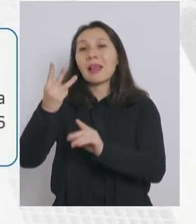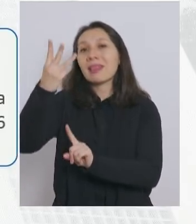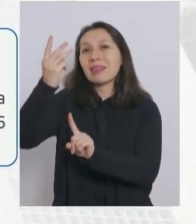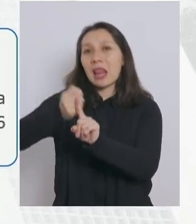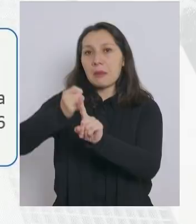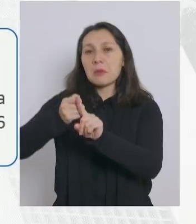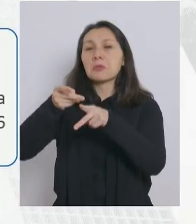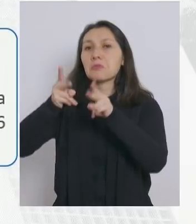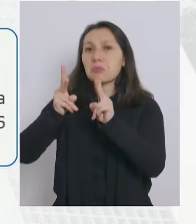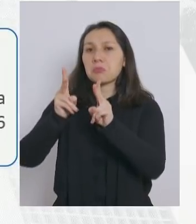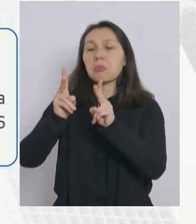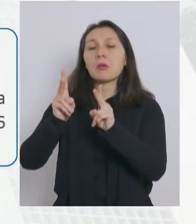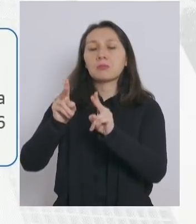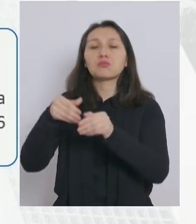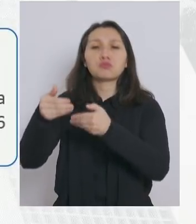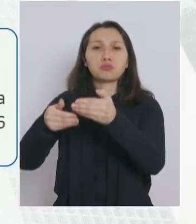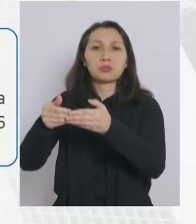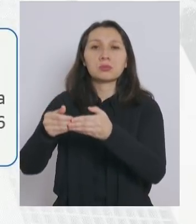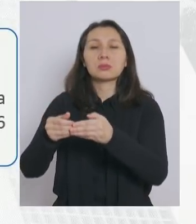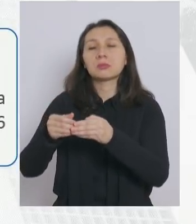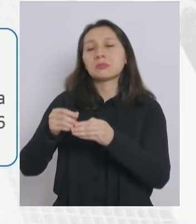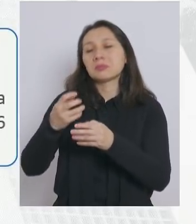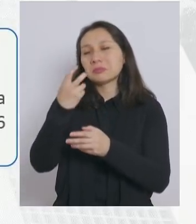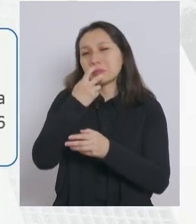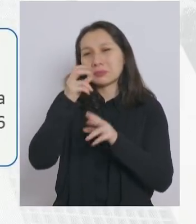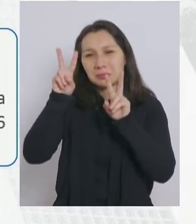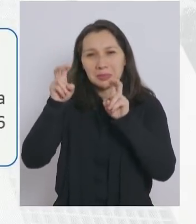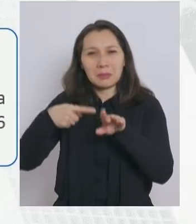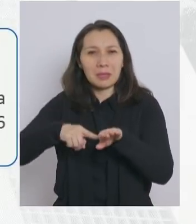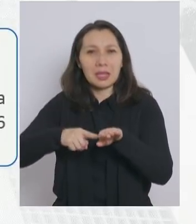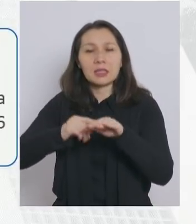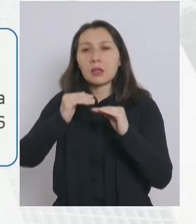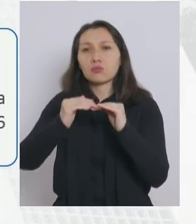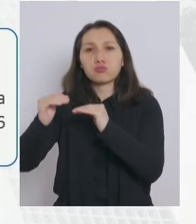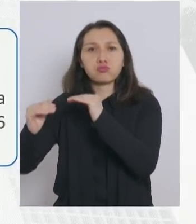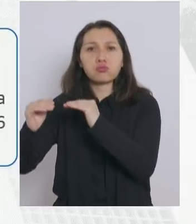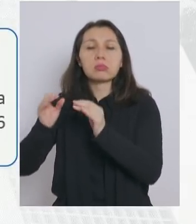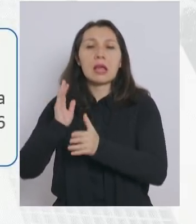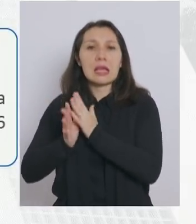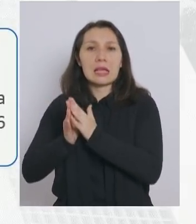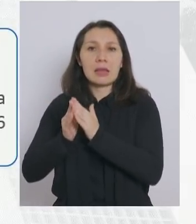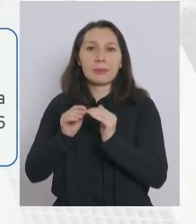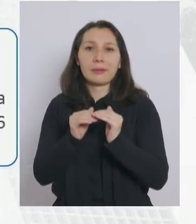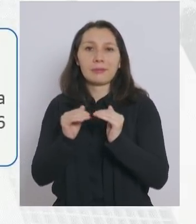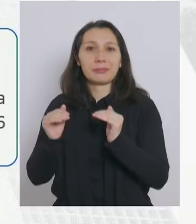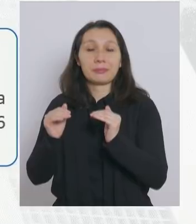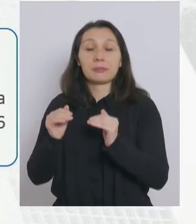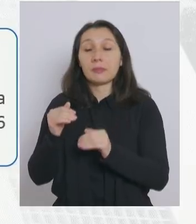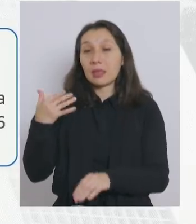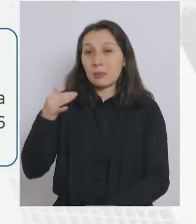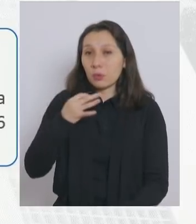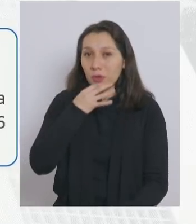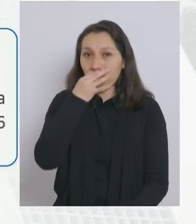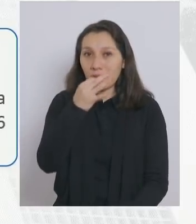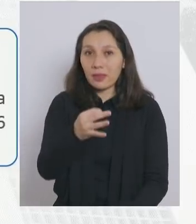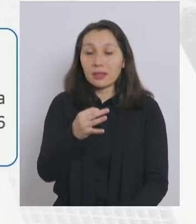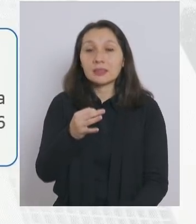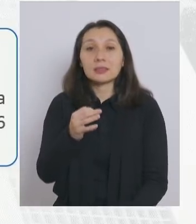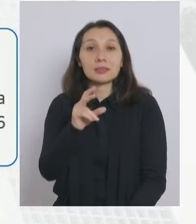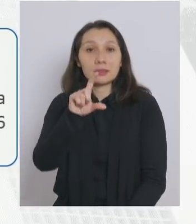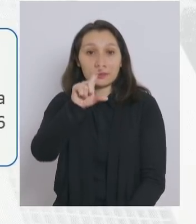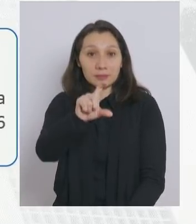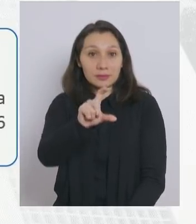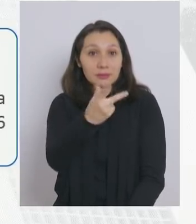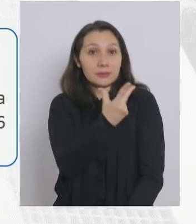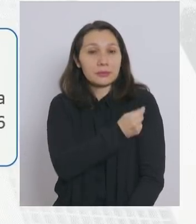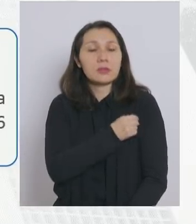meses, lo que en el lenguaje técnico llamamos estabilidad acelerada. Importante mencionar que el vial debe